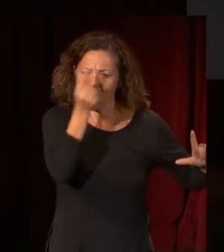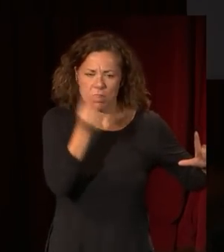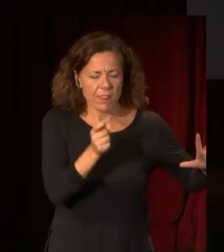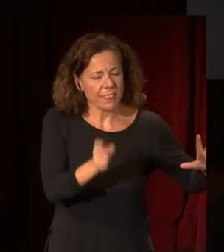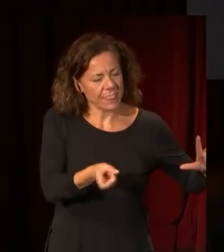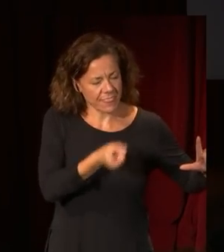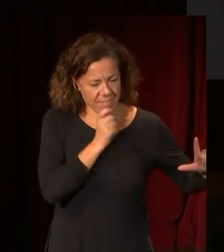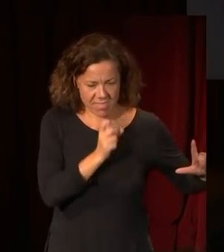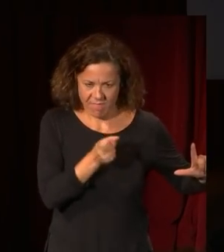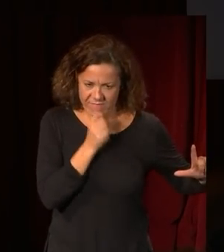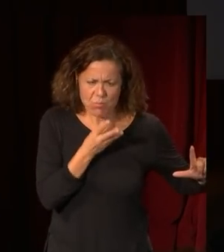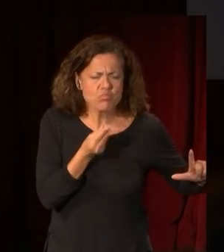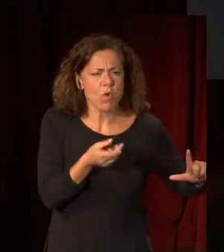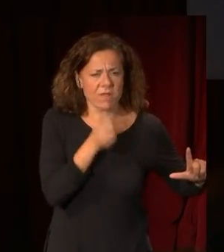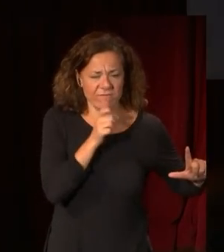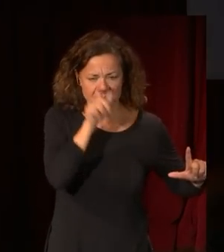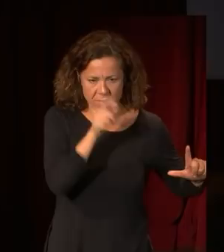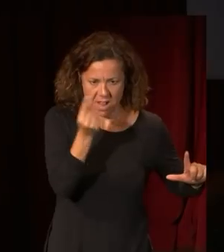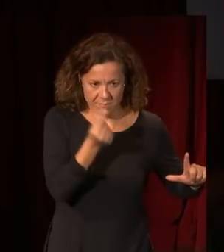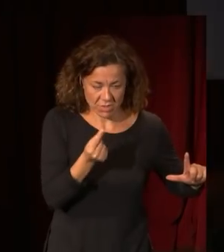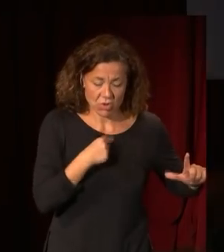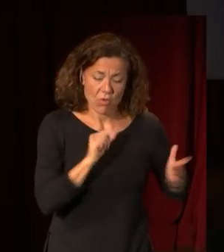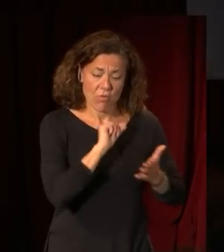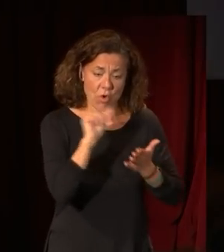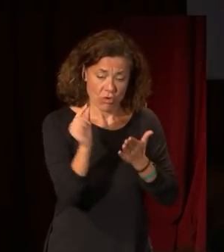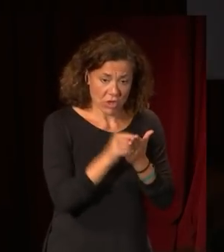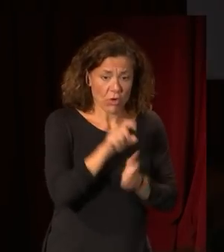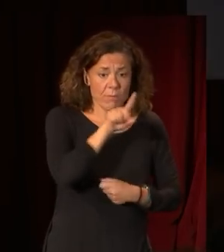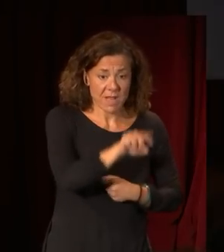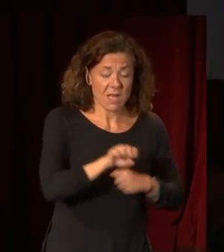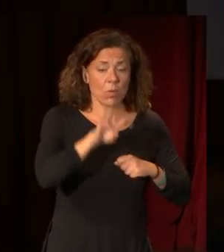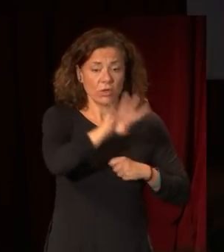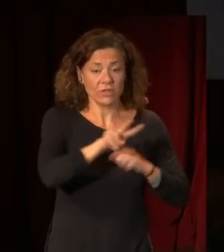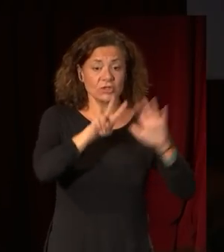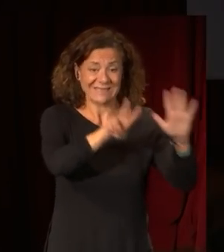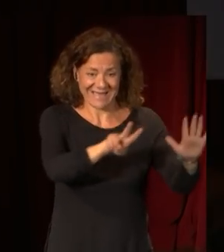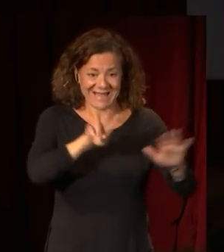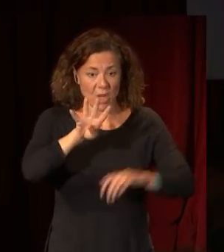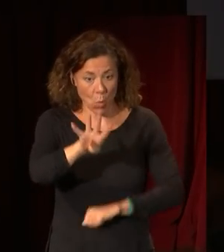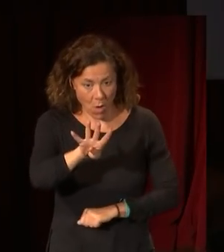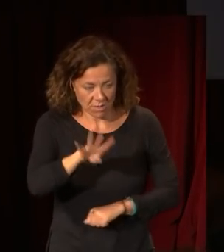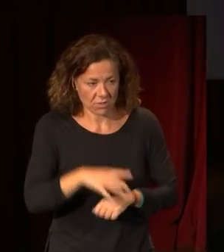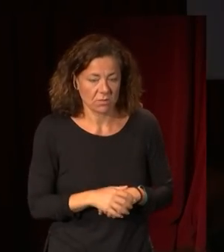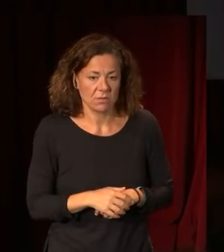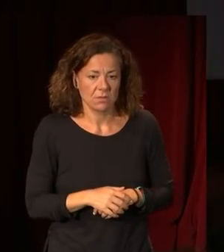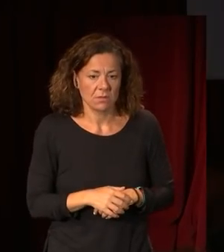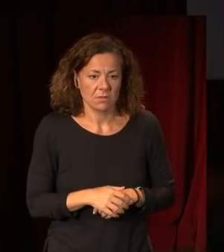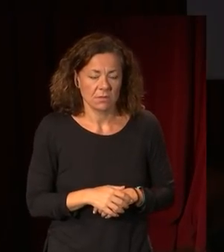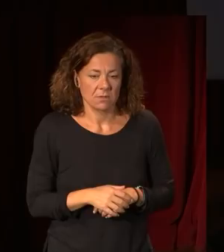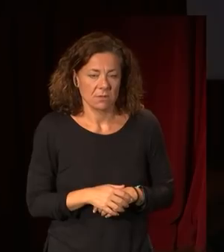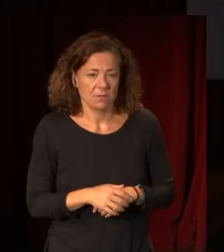este fue un retablo muy complicado para ver mejor lo contrato en 1474 a los parroquianos